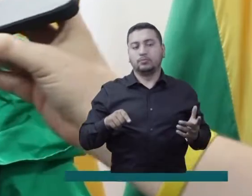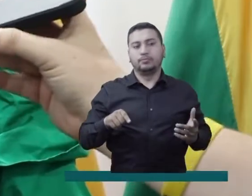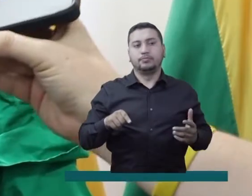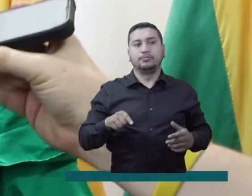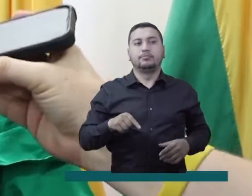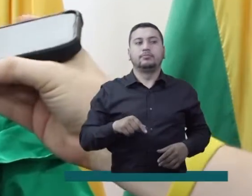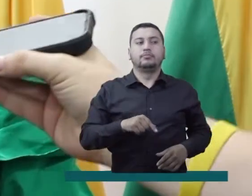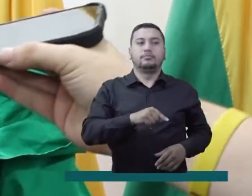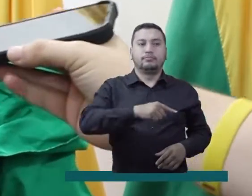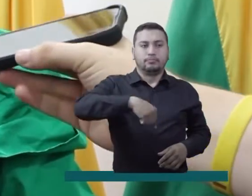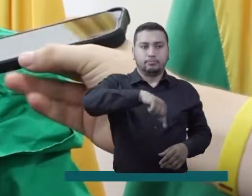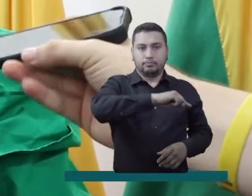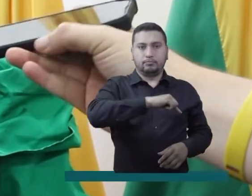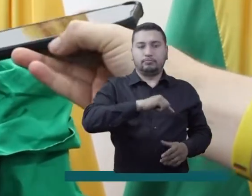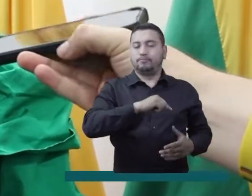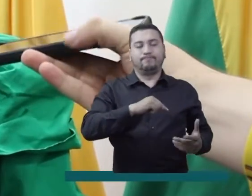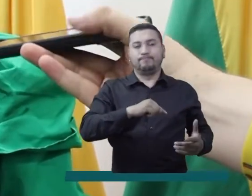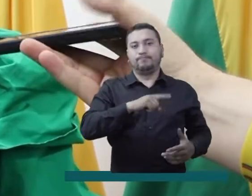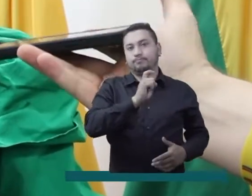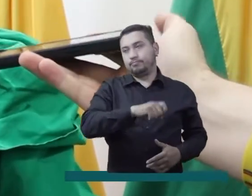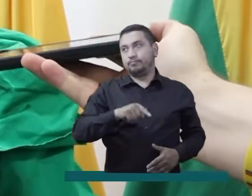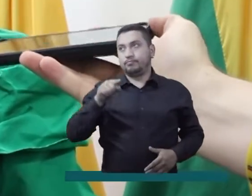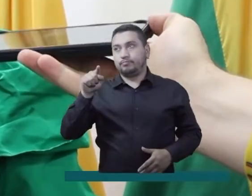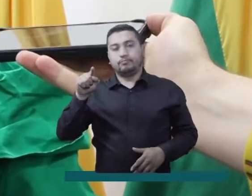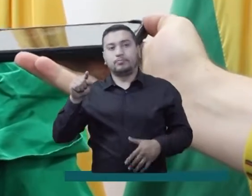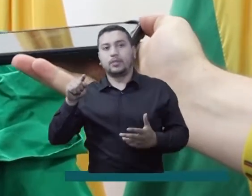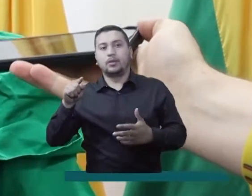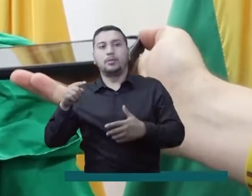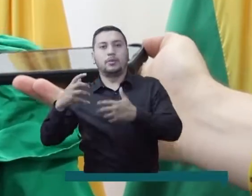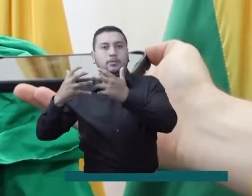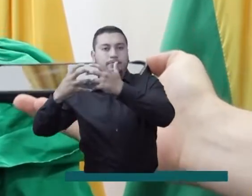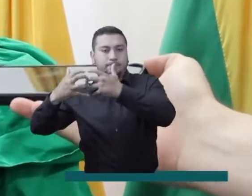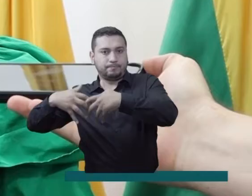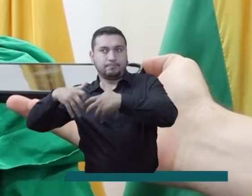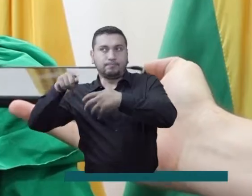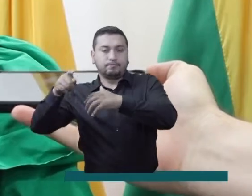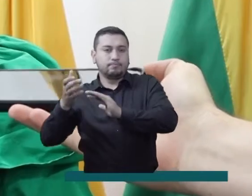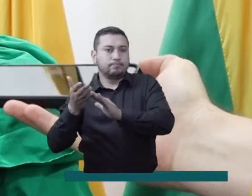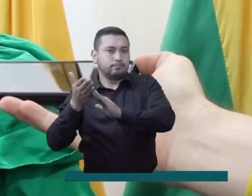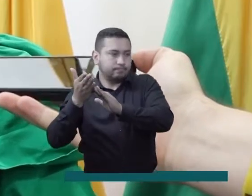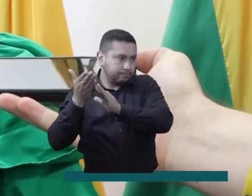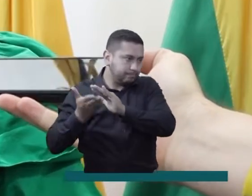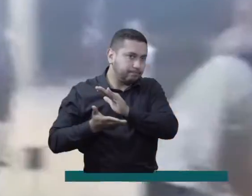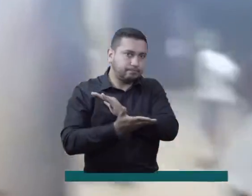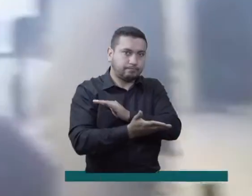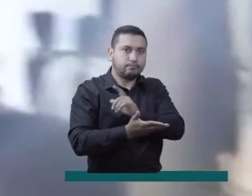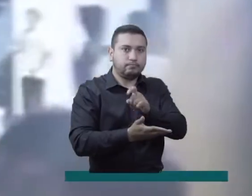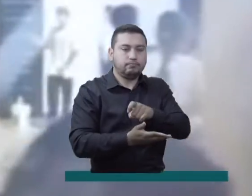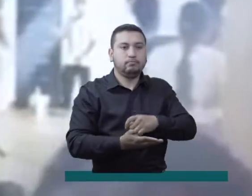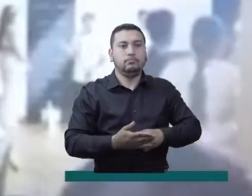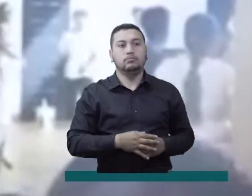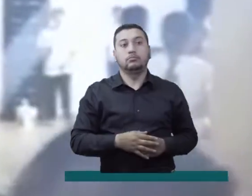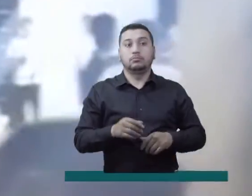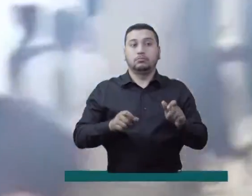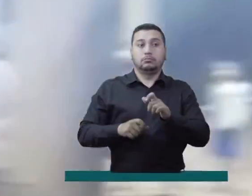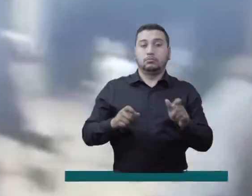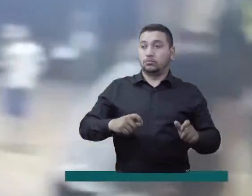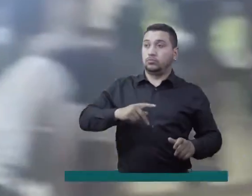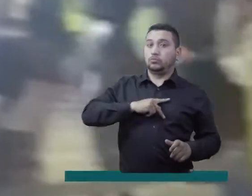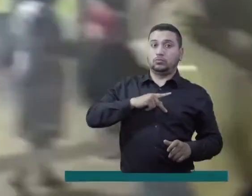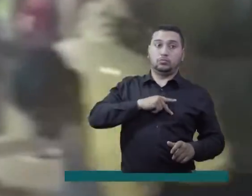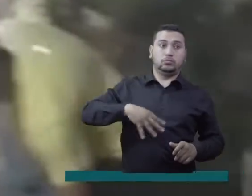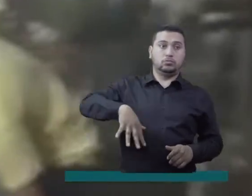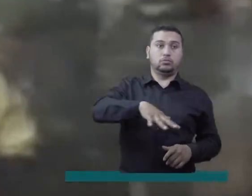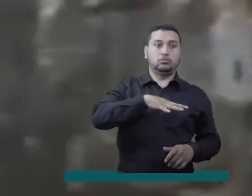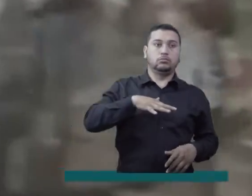que tienen esta afectación y que dependen directamente de la operación de la planta de tratamiento de Chembe. Los residentes de los sectores afectados